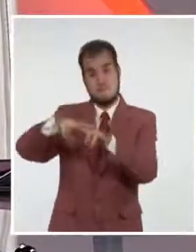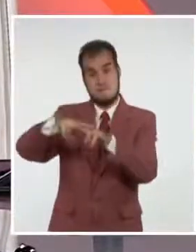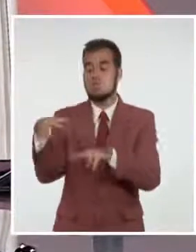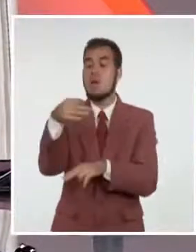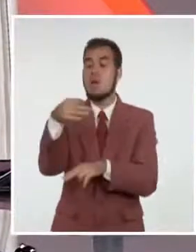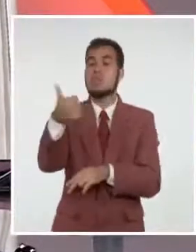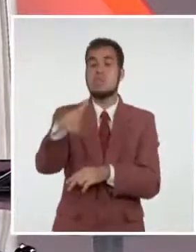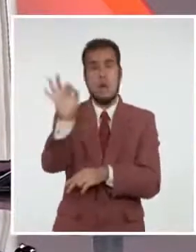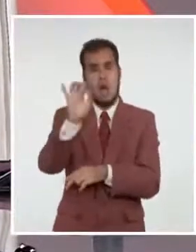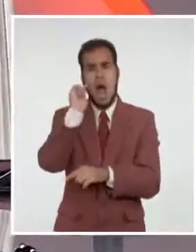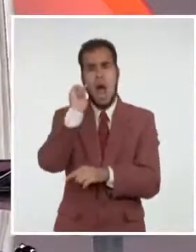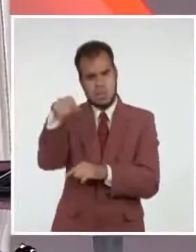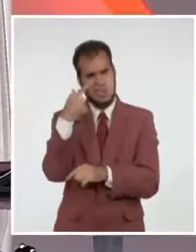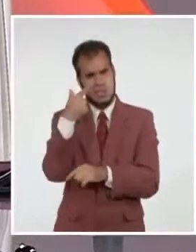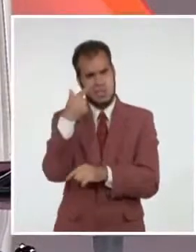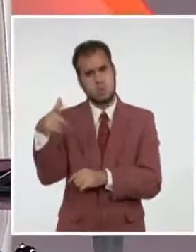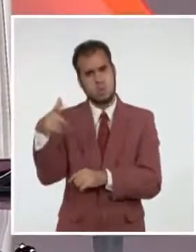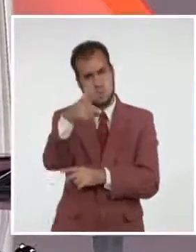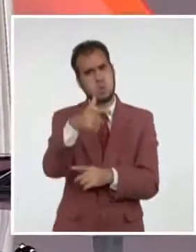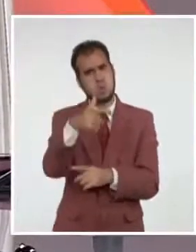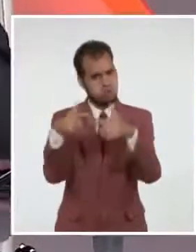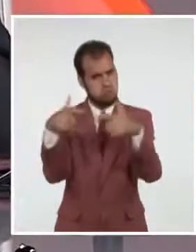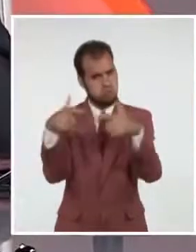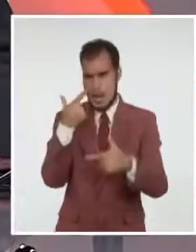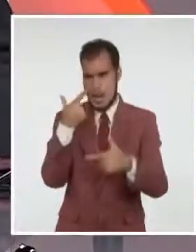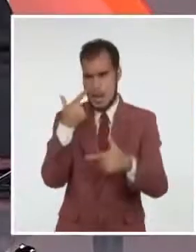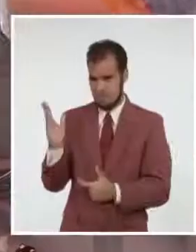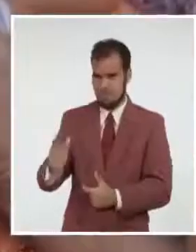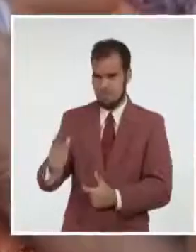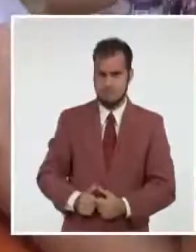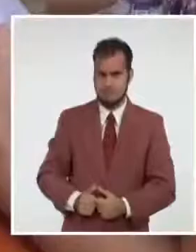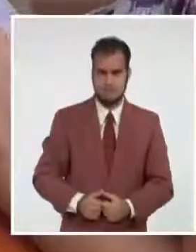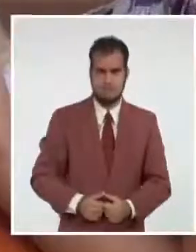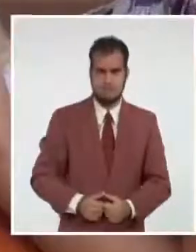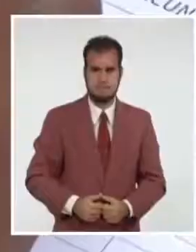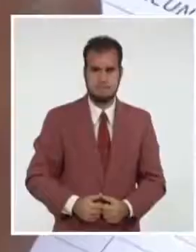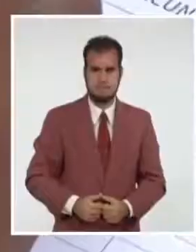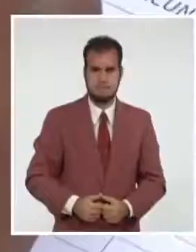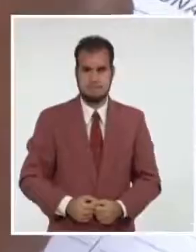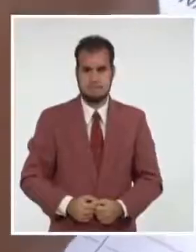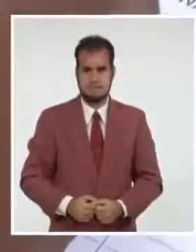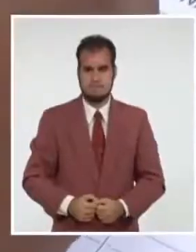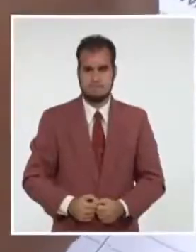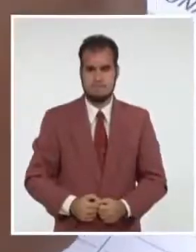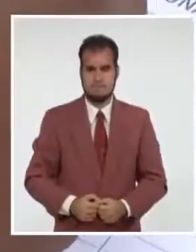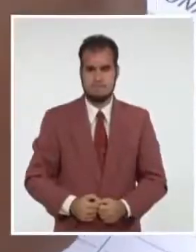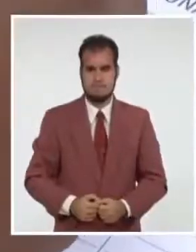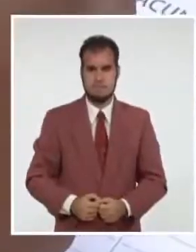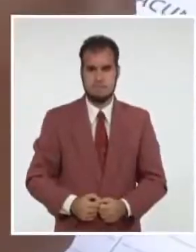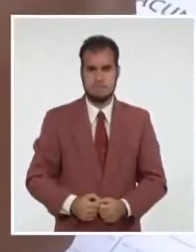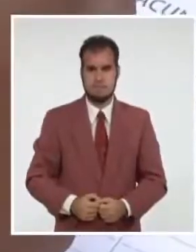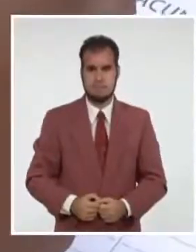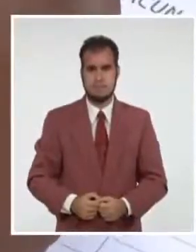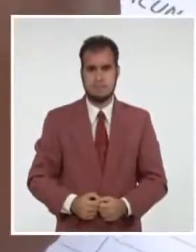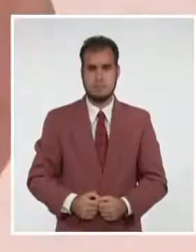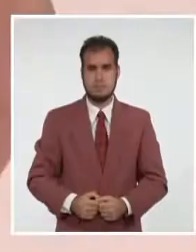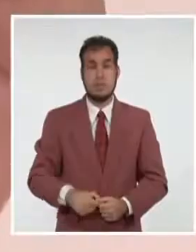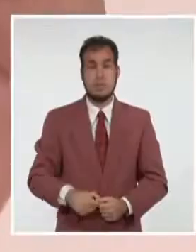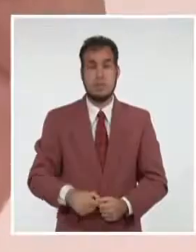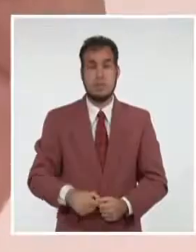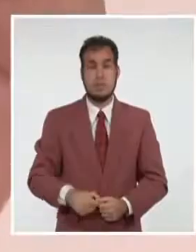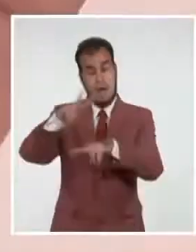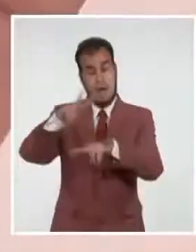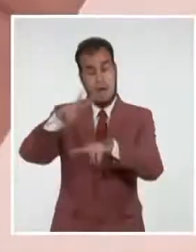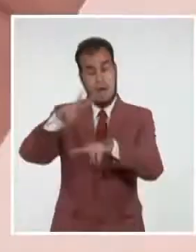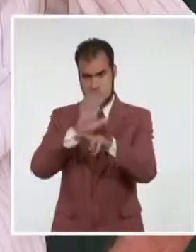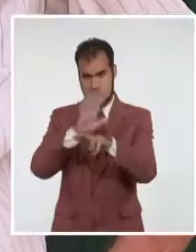etapa avanzada de ese proceso. Como parte de la intervención sanitaria en La Habana, este miércoles comenzó la